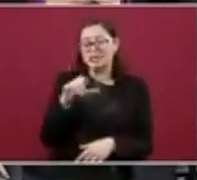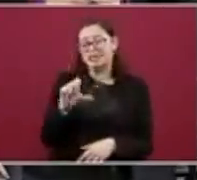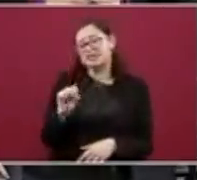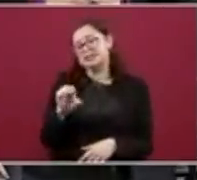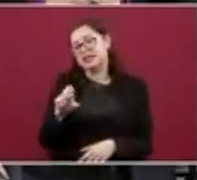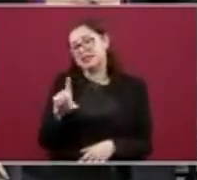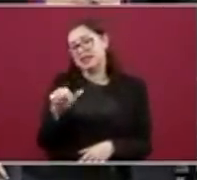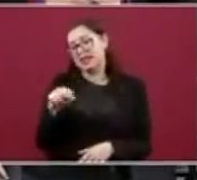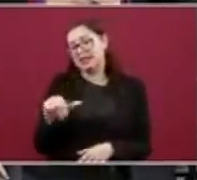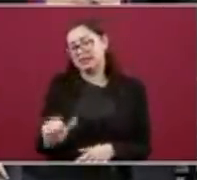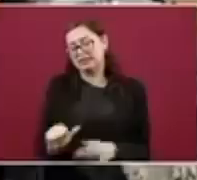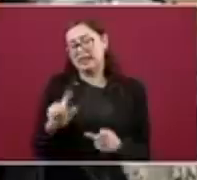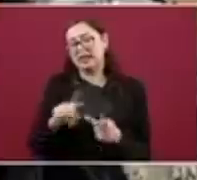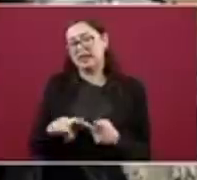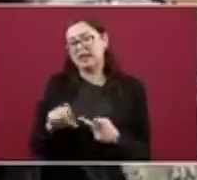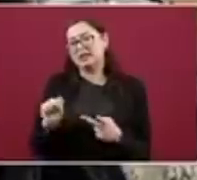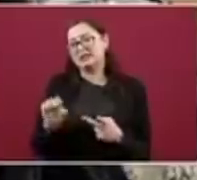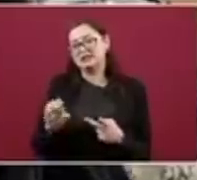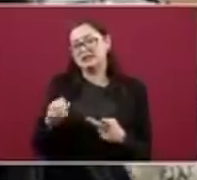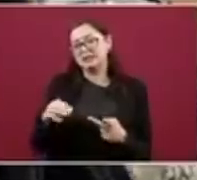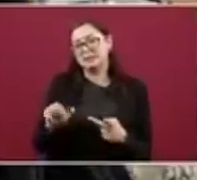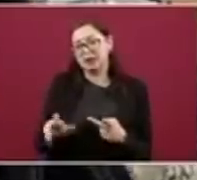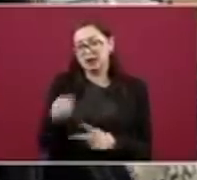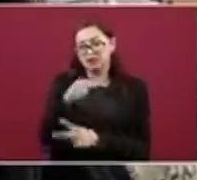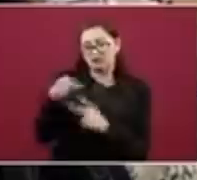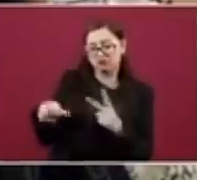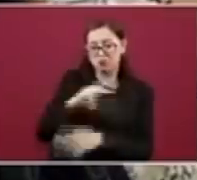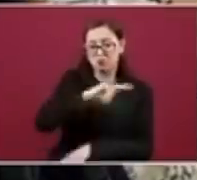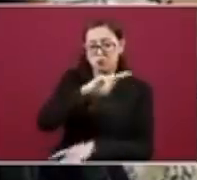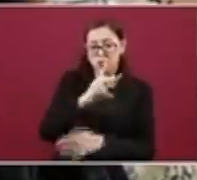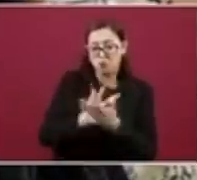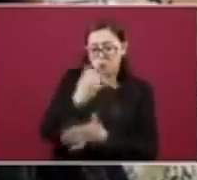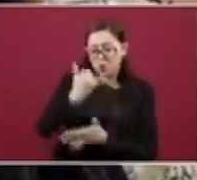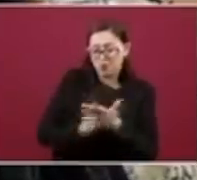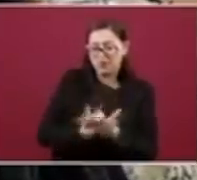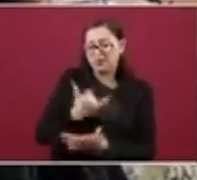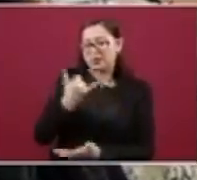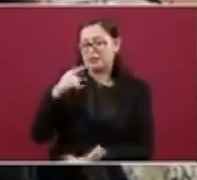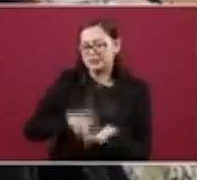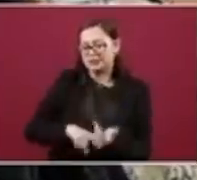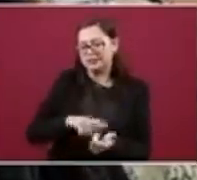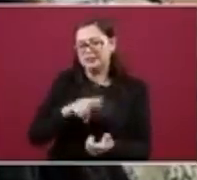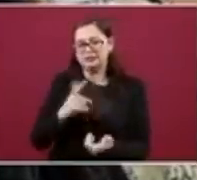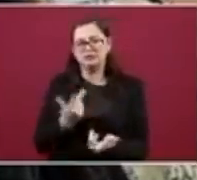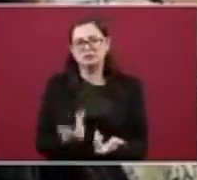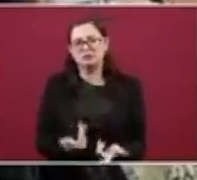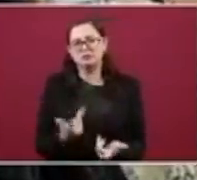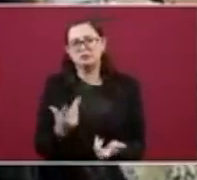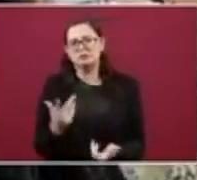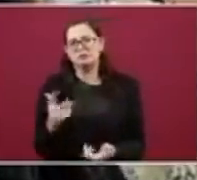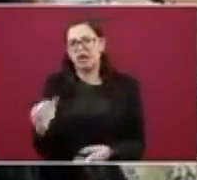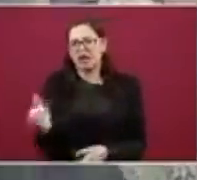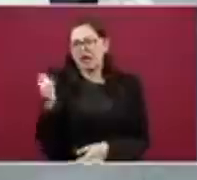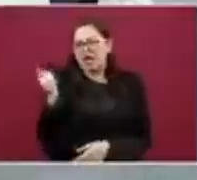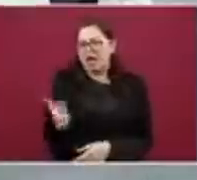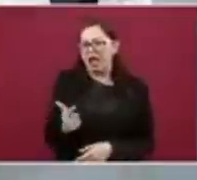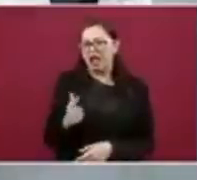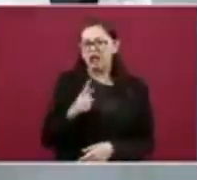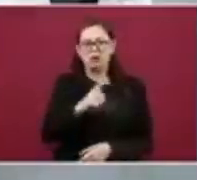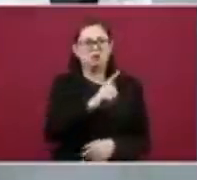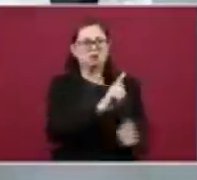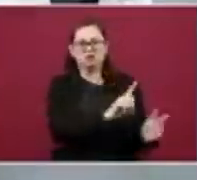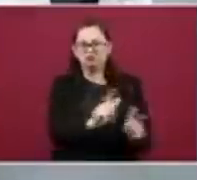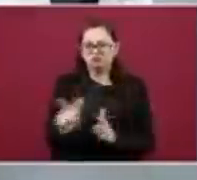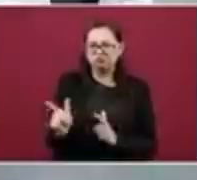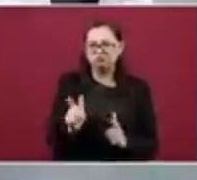Marina tienen un proyecto, un programa para confiscar o ya no seguir permitiendo la entrada de armamentos ilegales a nuestro